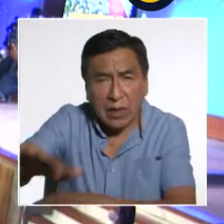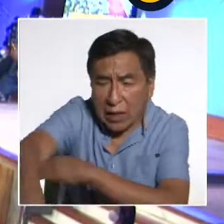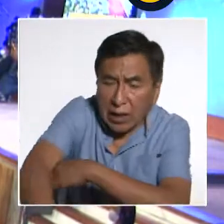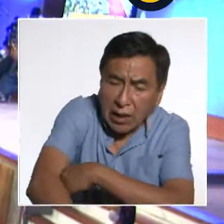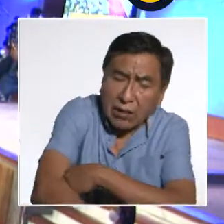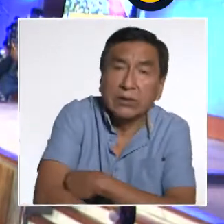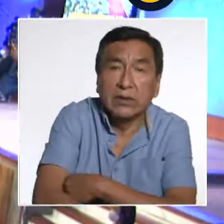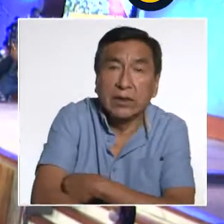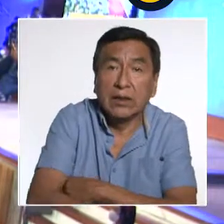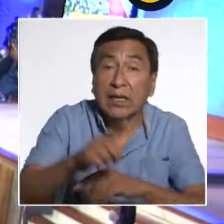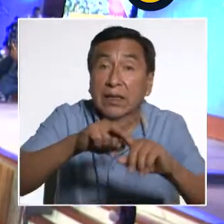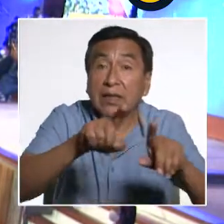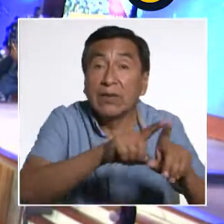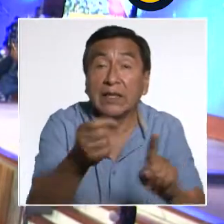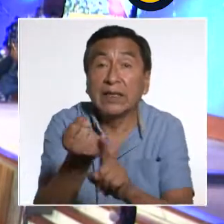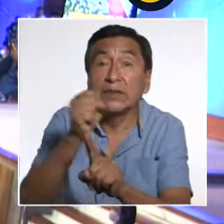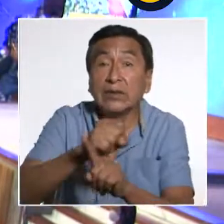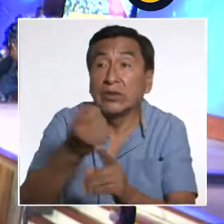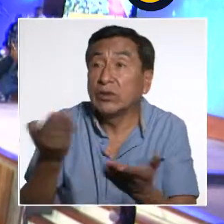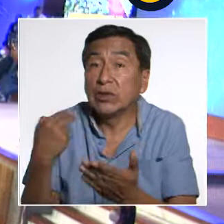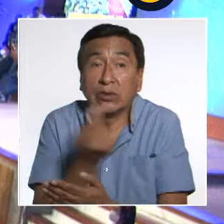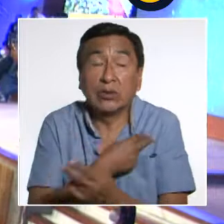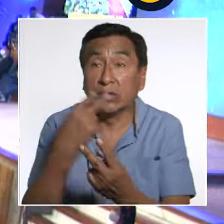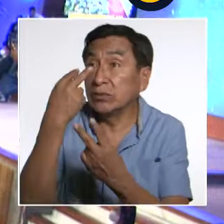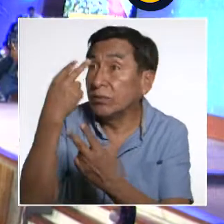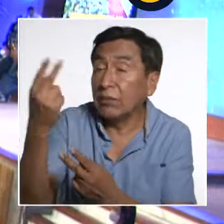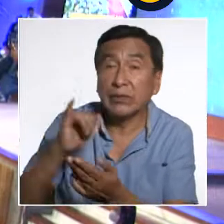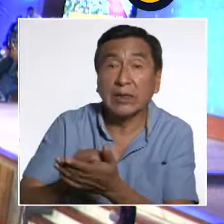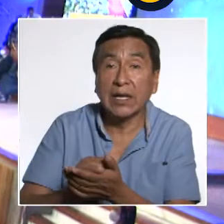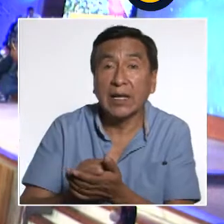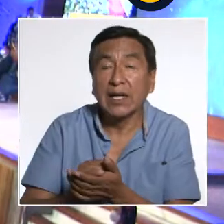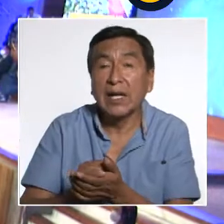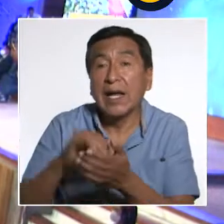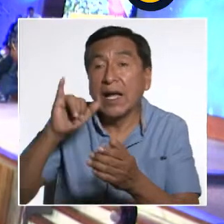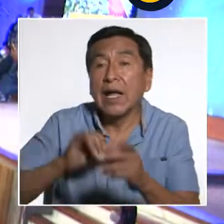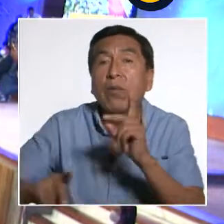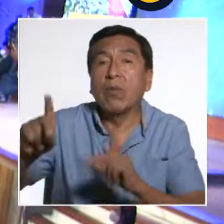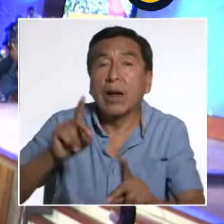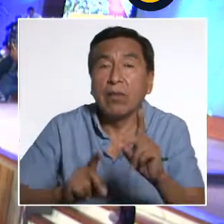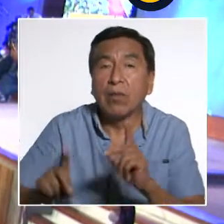Distintas situaciones en las cuales nosotros vemos que el pueblo